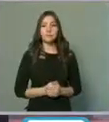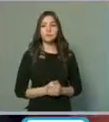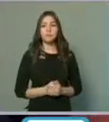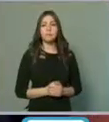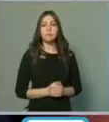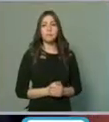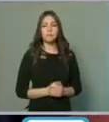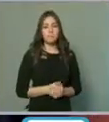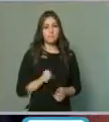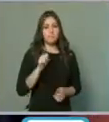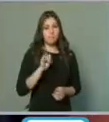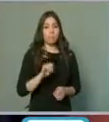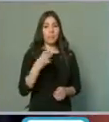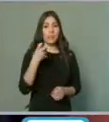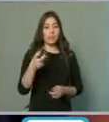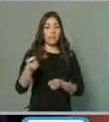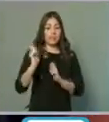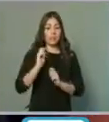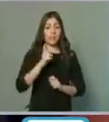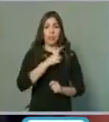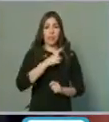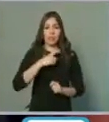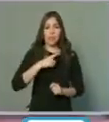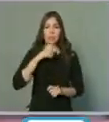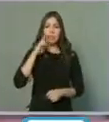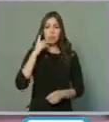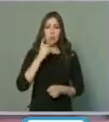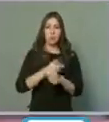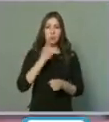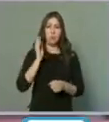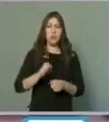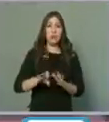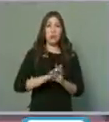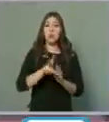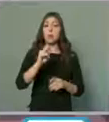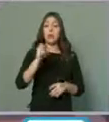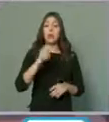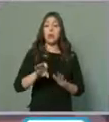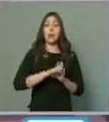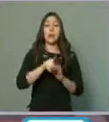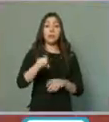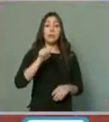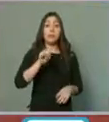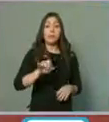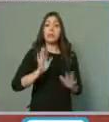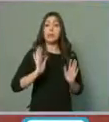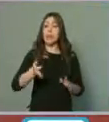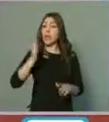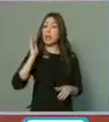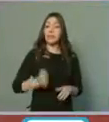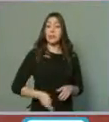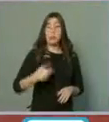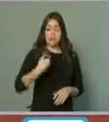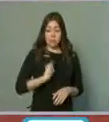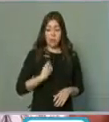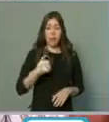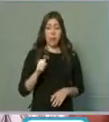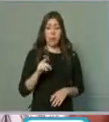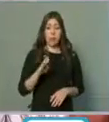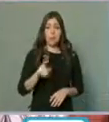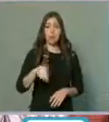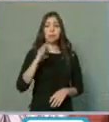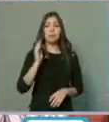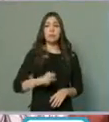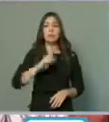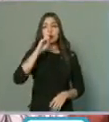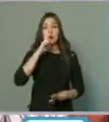que se acepta de manera voluntaria, que tiene consecuencias legales en algunos casos cuando no se acepta, pero cuando tú ya lo aceptaste, estás asumiendo esa responsabilidad. Incluso la